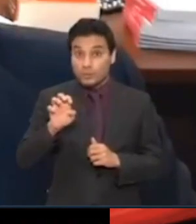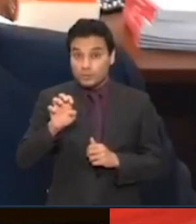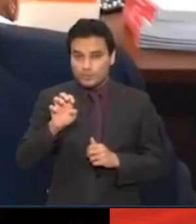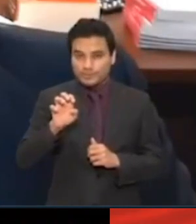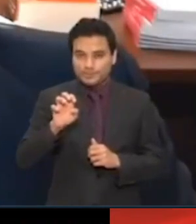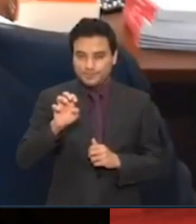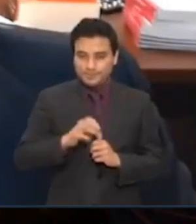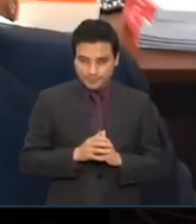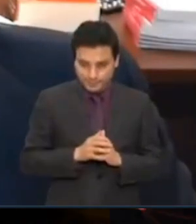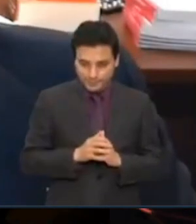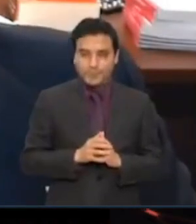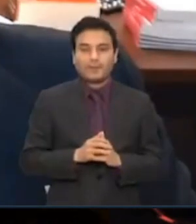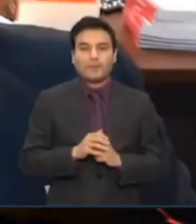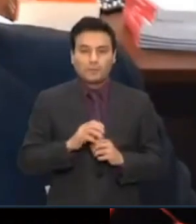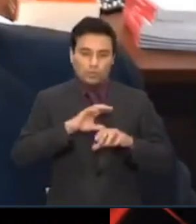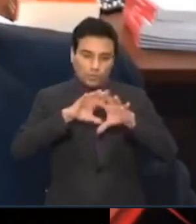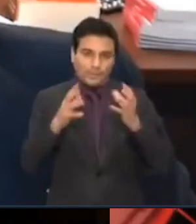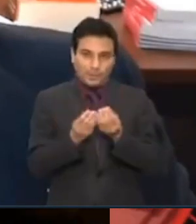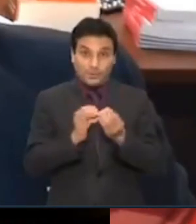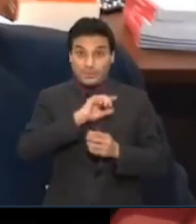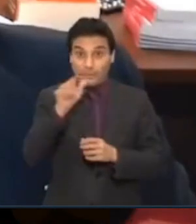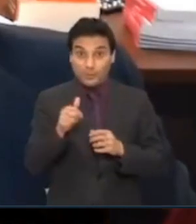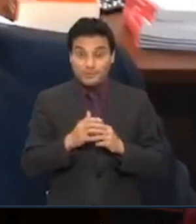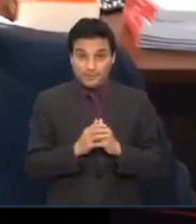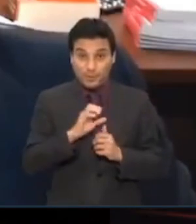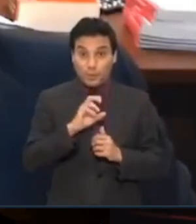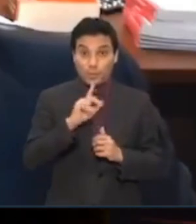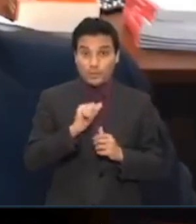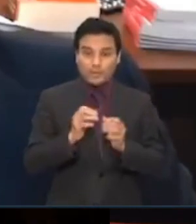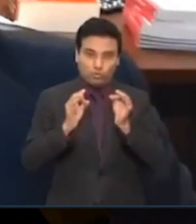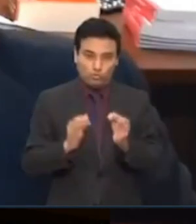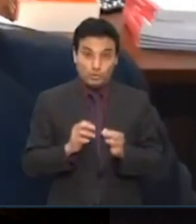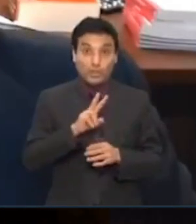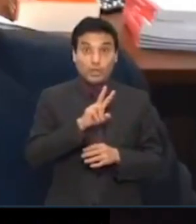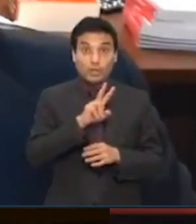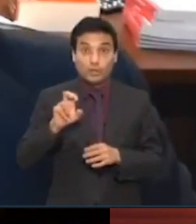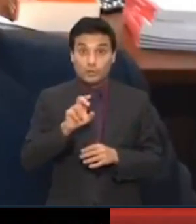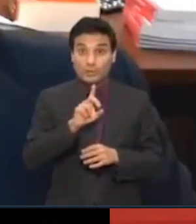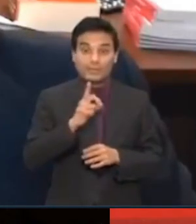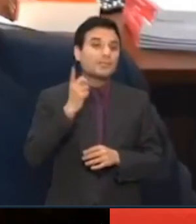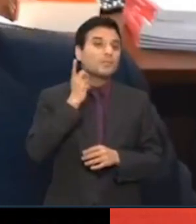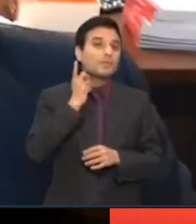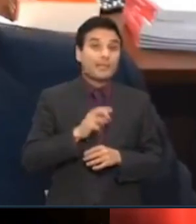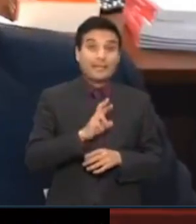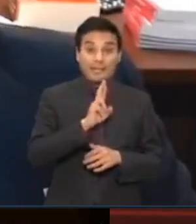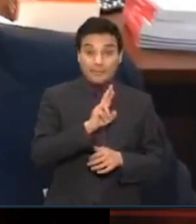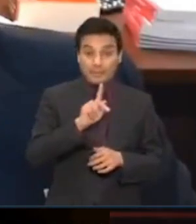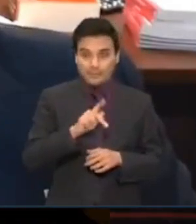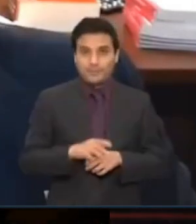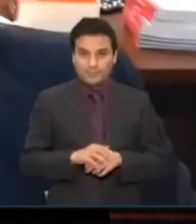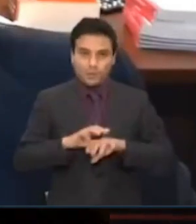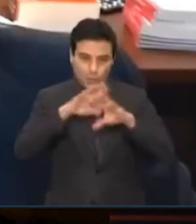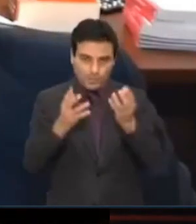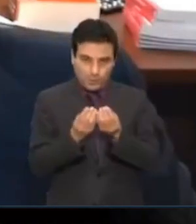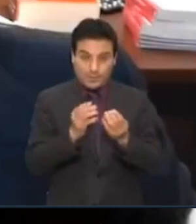total. Segundo, esa cuota aumentó a la proporción vigente de 200 diputaciones de representación proporcional sobre los 500